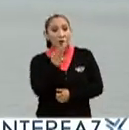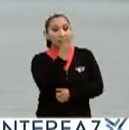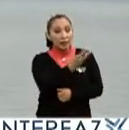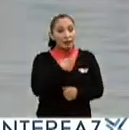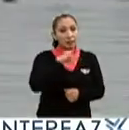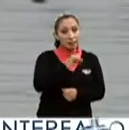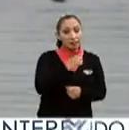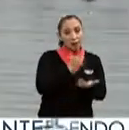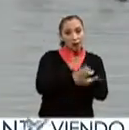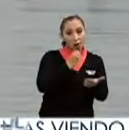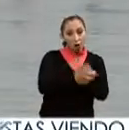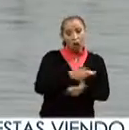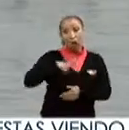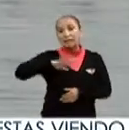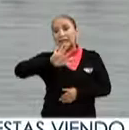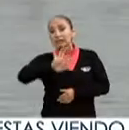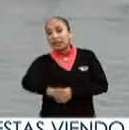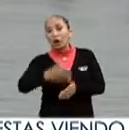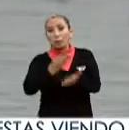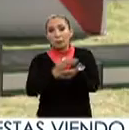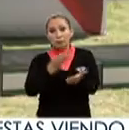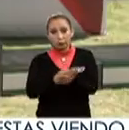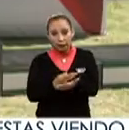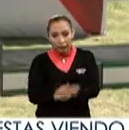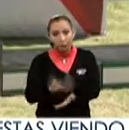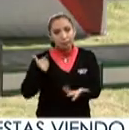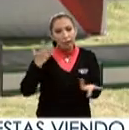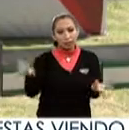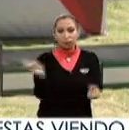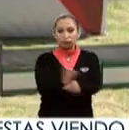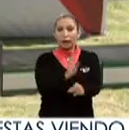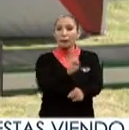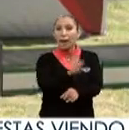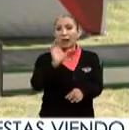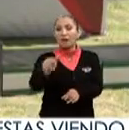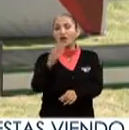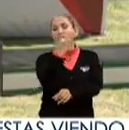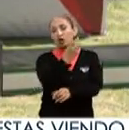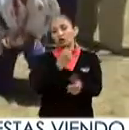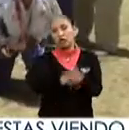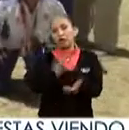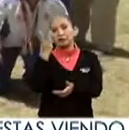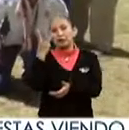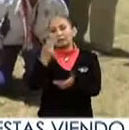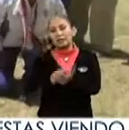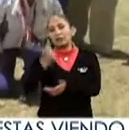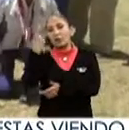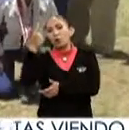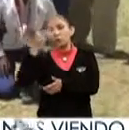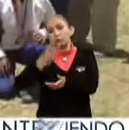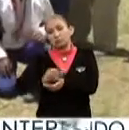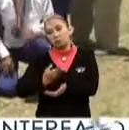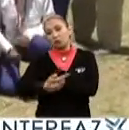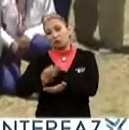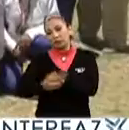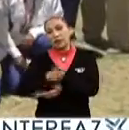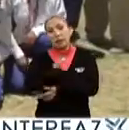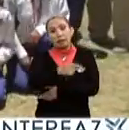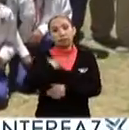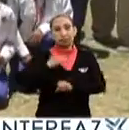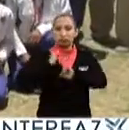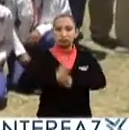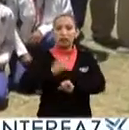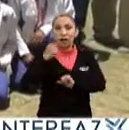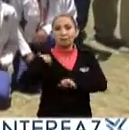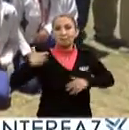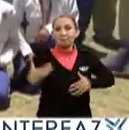fueron de 24 quilates y 5 de bronce. Escoltados por Baja California con 2 oros, 3 platas y un tercer lugar. Los